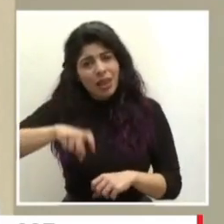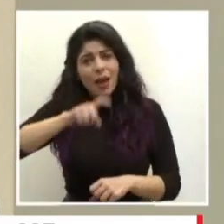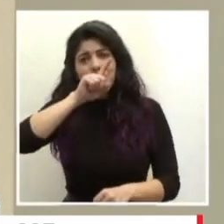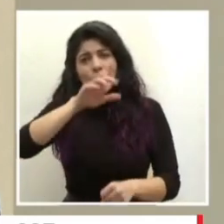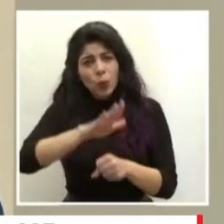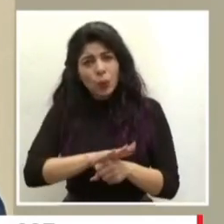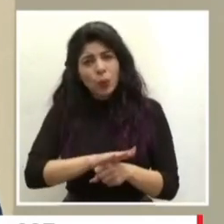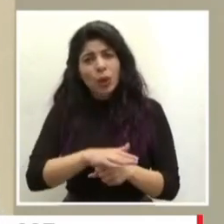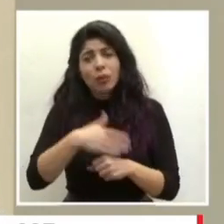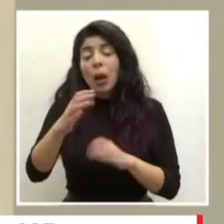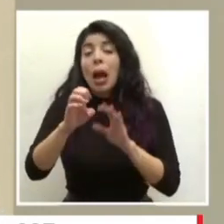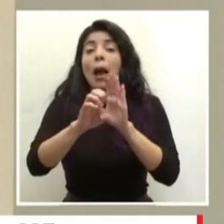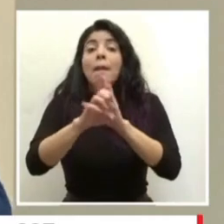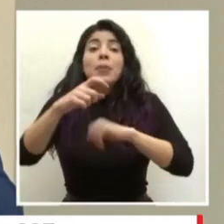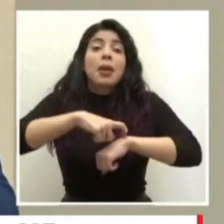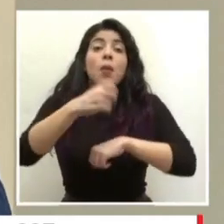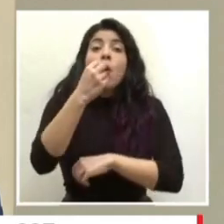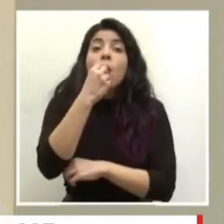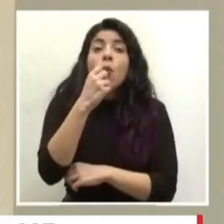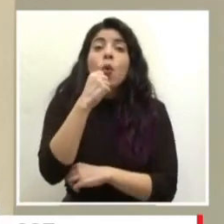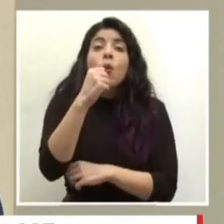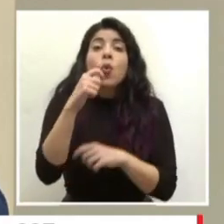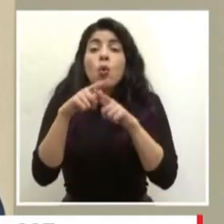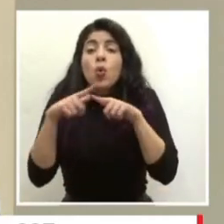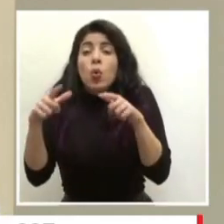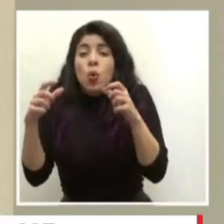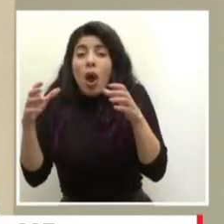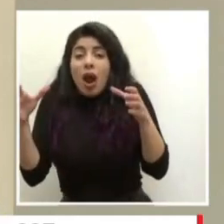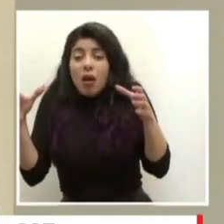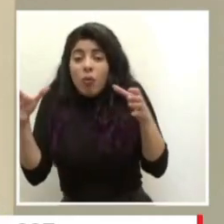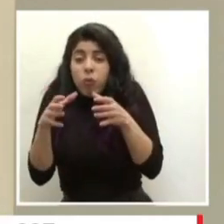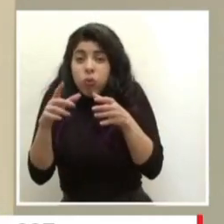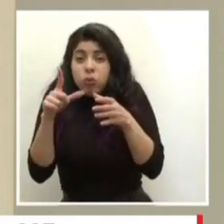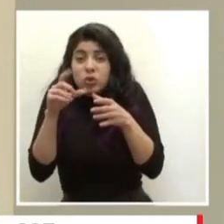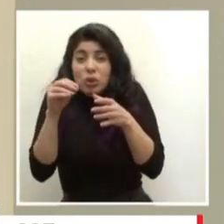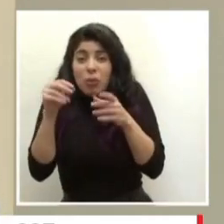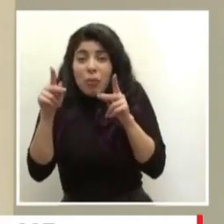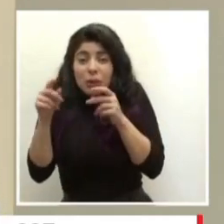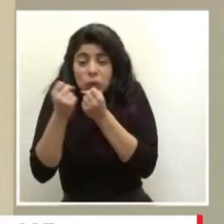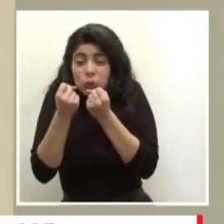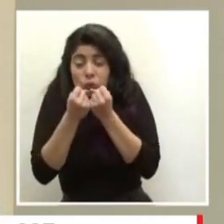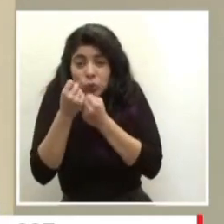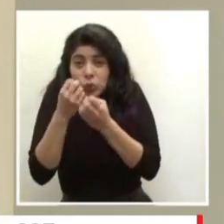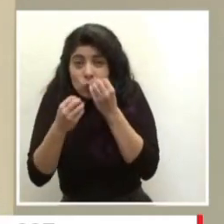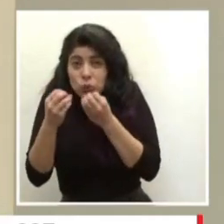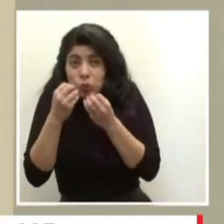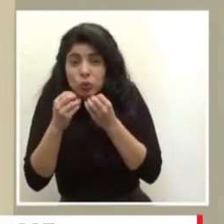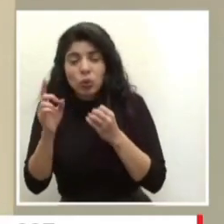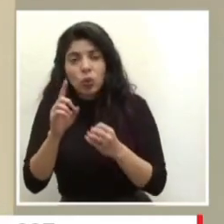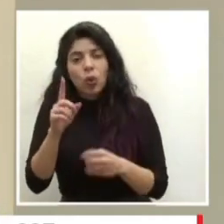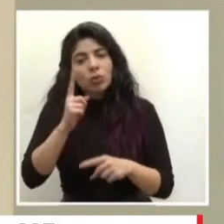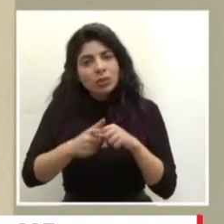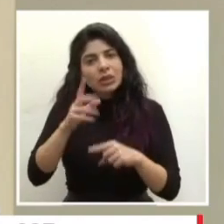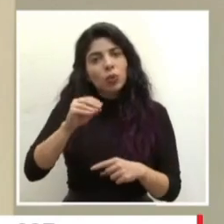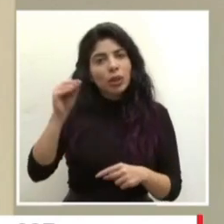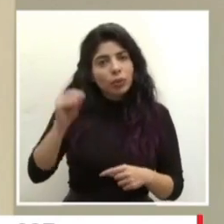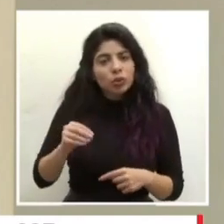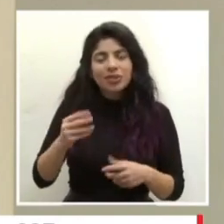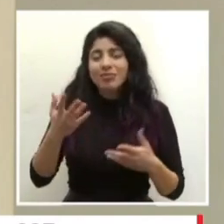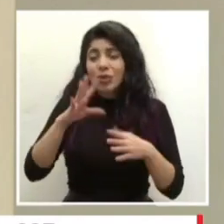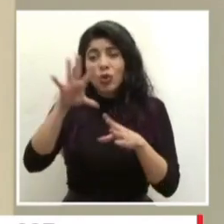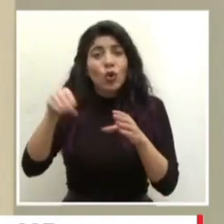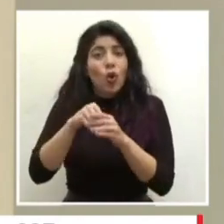cuando, por ejemplo, los tiempos de comida, que no sean un recinto con el 100% de la gente habilitada, ¿verdad? Esos 50%, todas esas cosas cuentan,